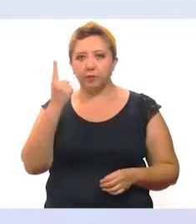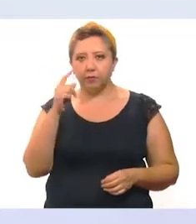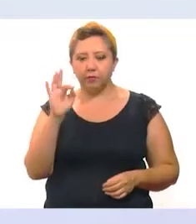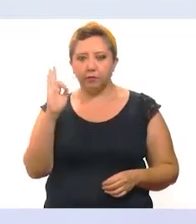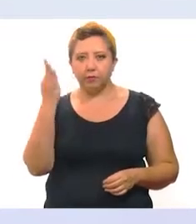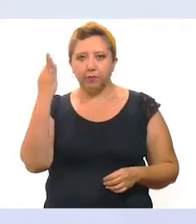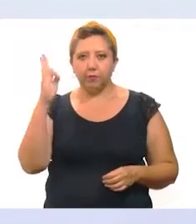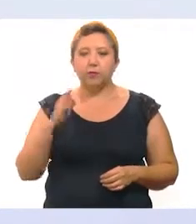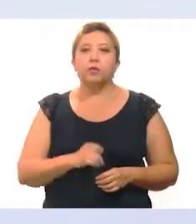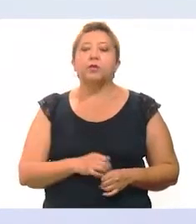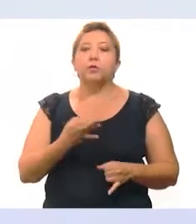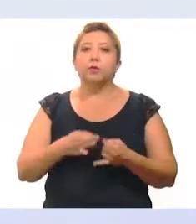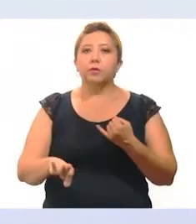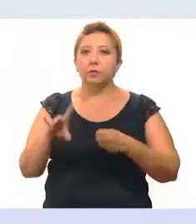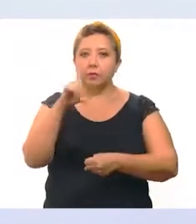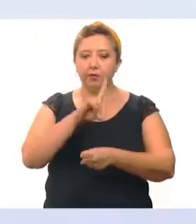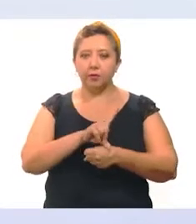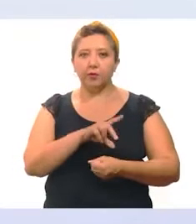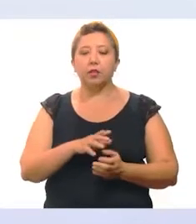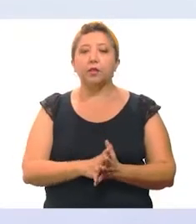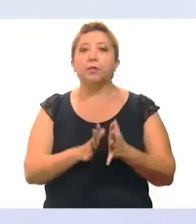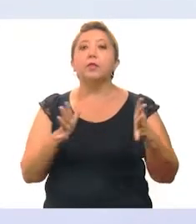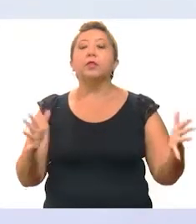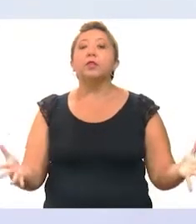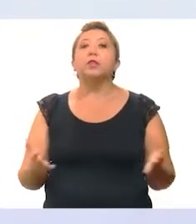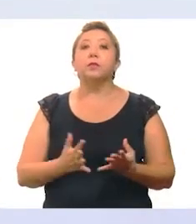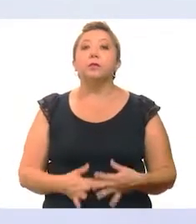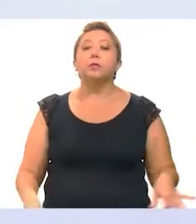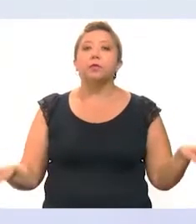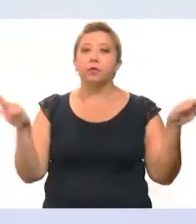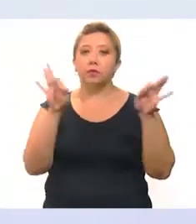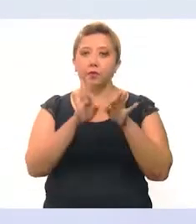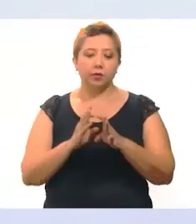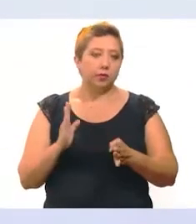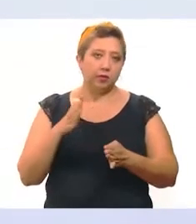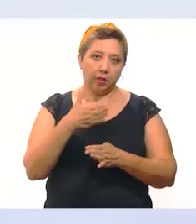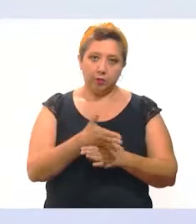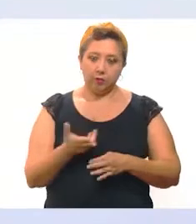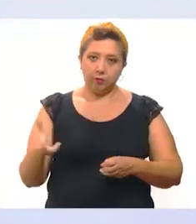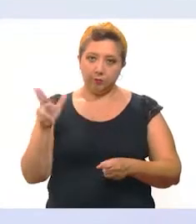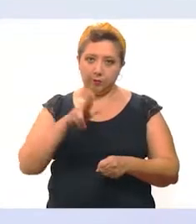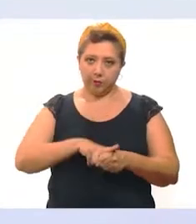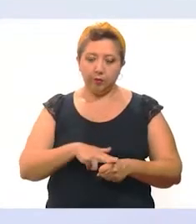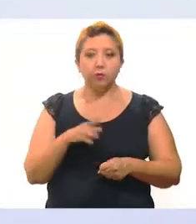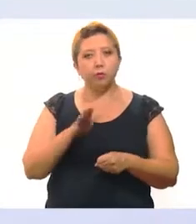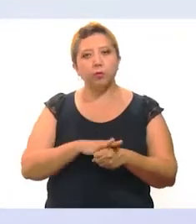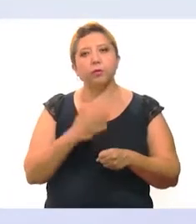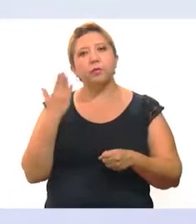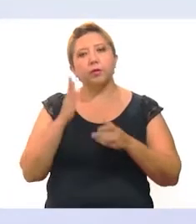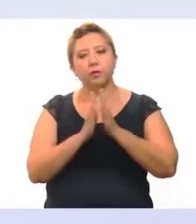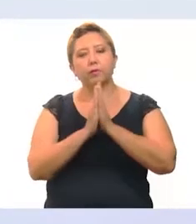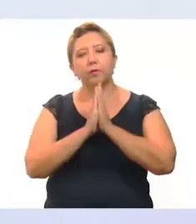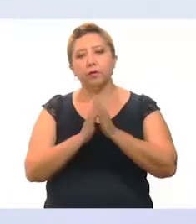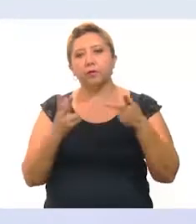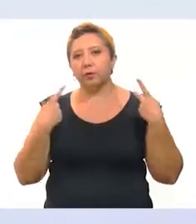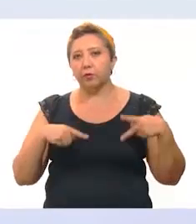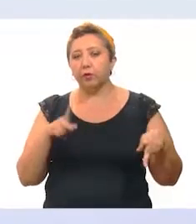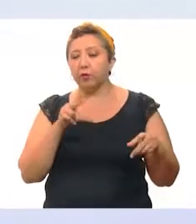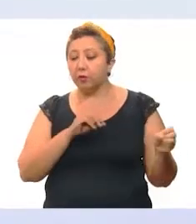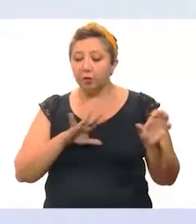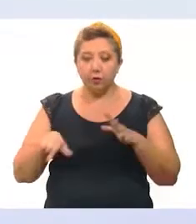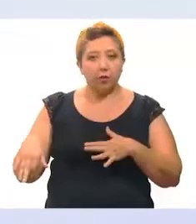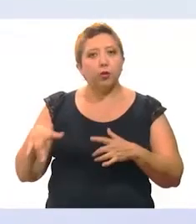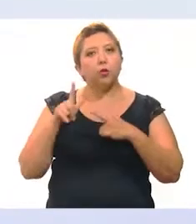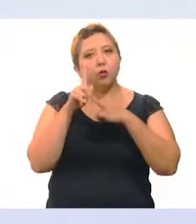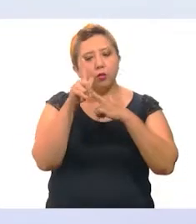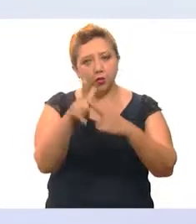1 de febrero. En los últimos días se ha registrado un incremento importante en los ingresos hospitalarios, por lo que pedimos a la población no bajar la guardia